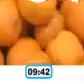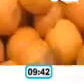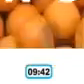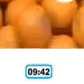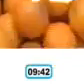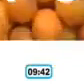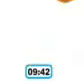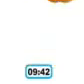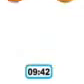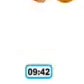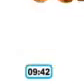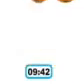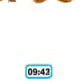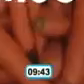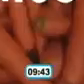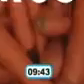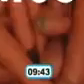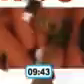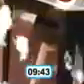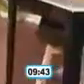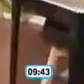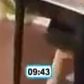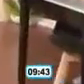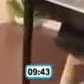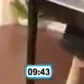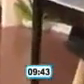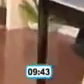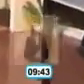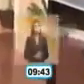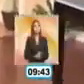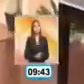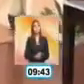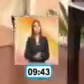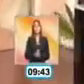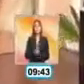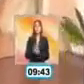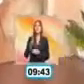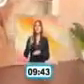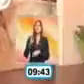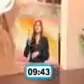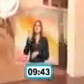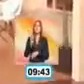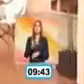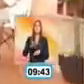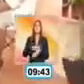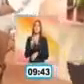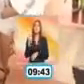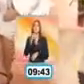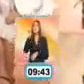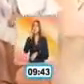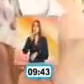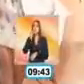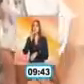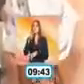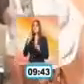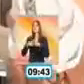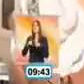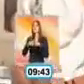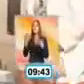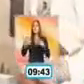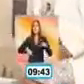que es el Internet. Vamos contigo, Juan. Adelante. En efecto, Juan Ramón, porque sin importar qué hagamos en la vida, seamos estudiantes,